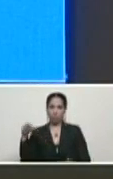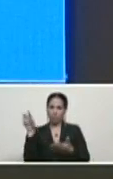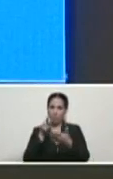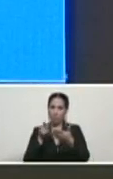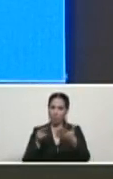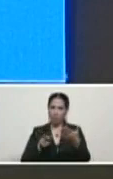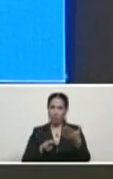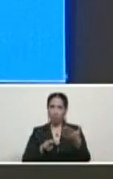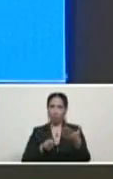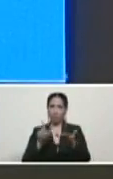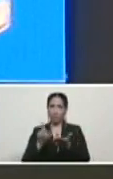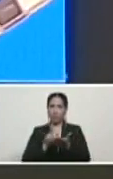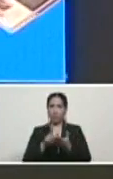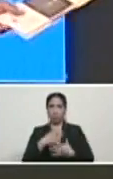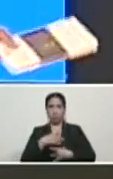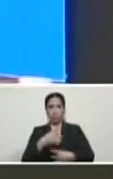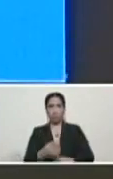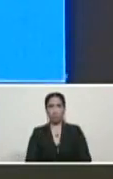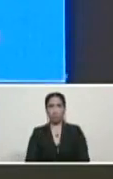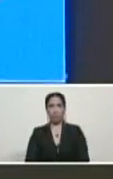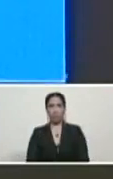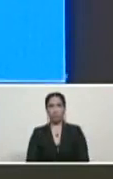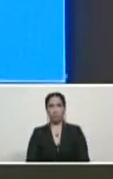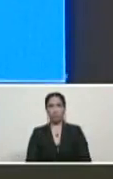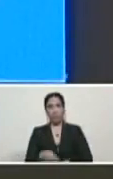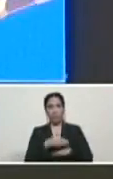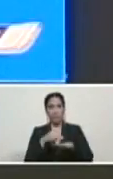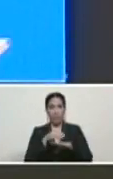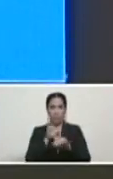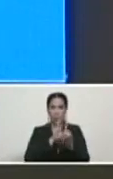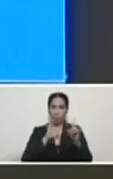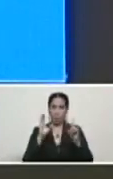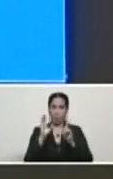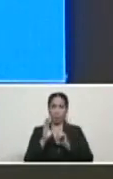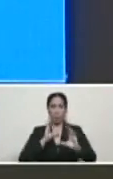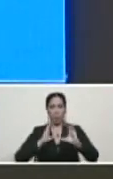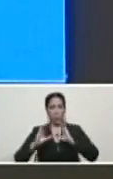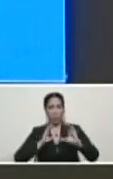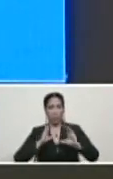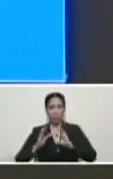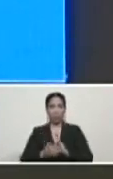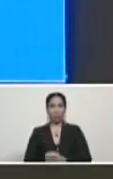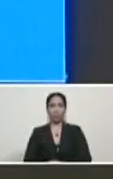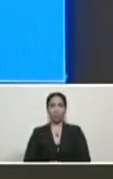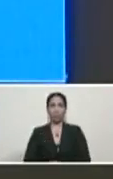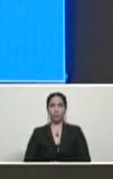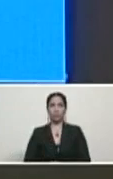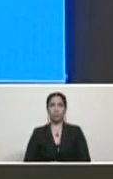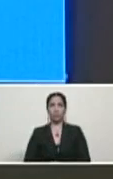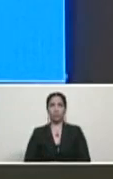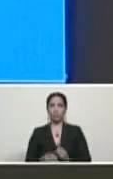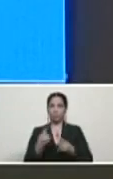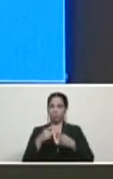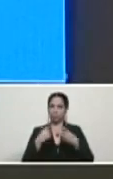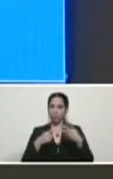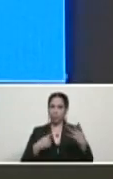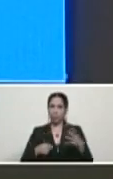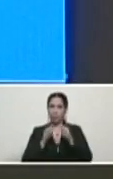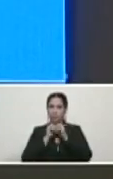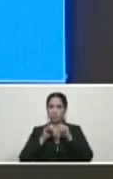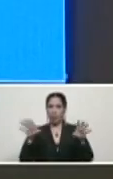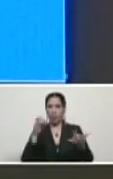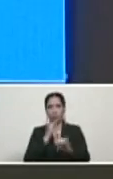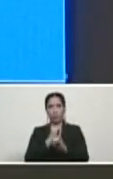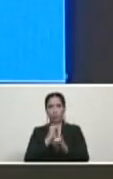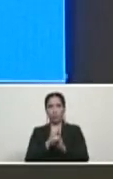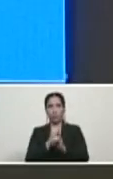páginas del Ministerio de Cultura, del Ministerio de Comunicación, o por las distintas vías de las redes sociales